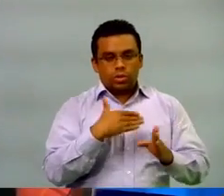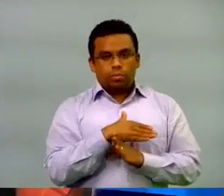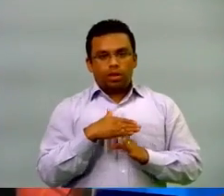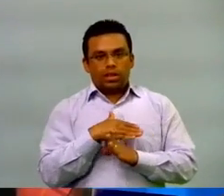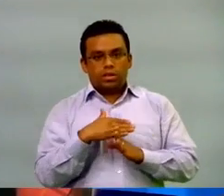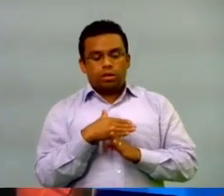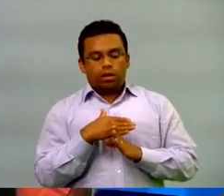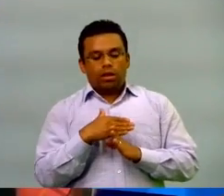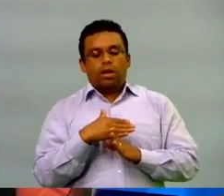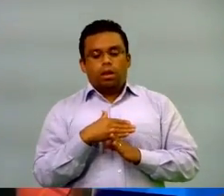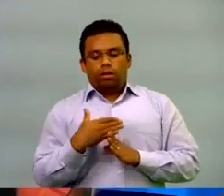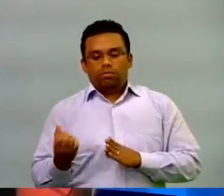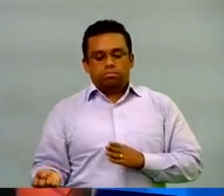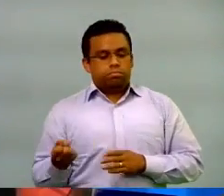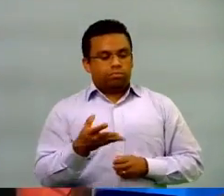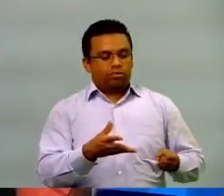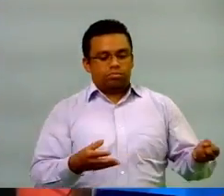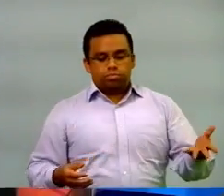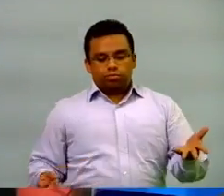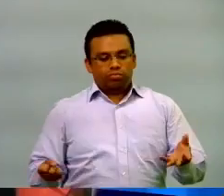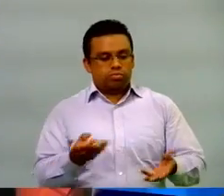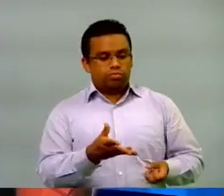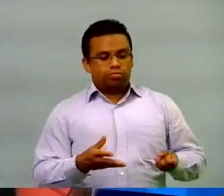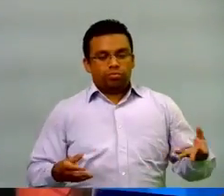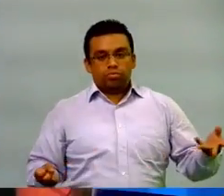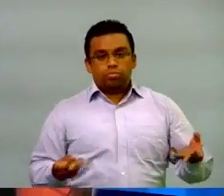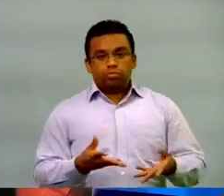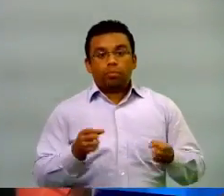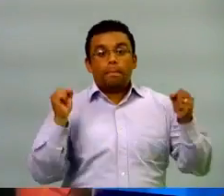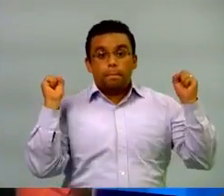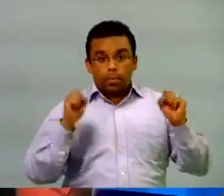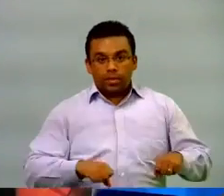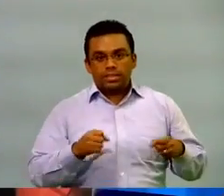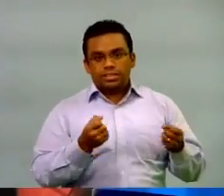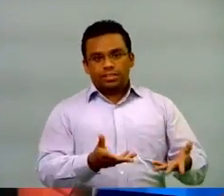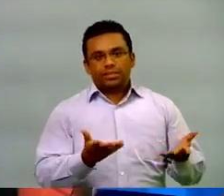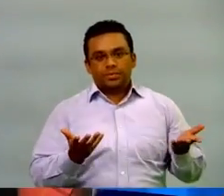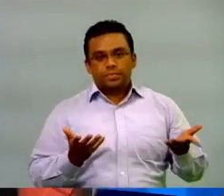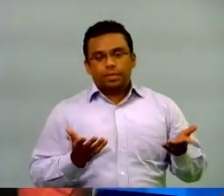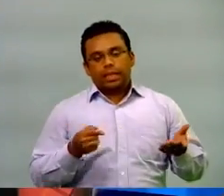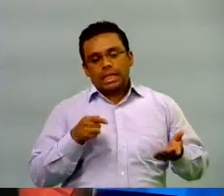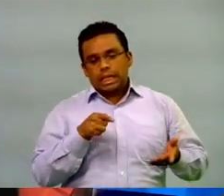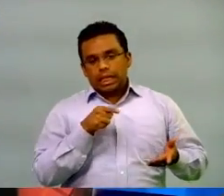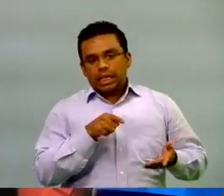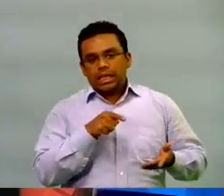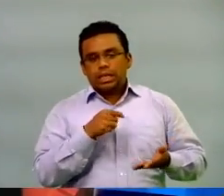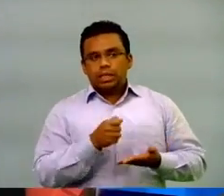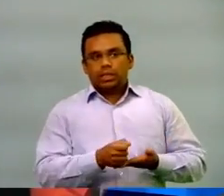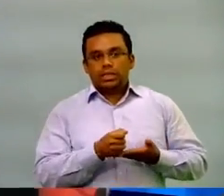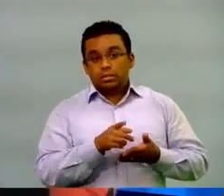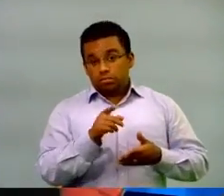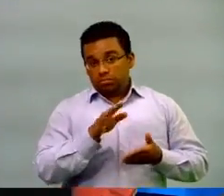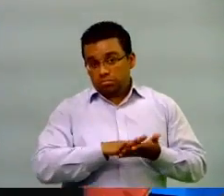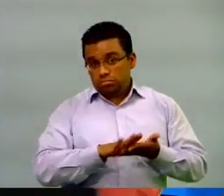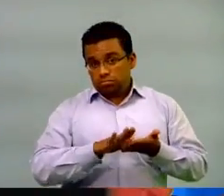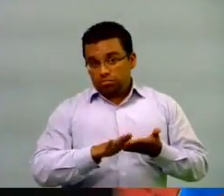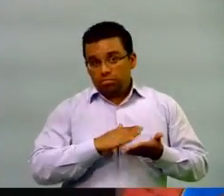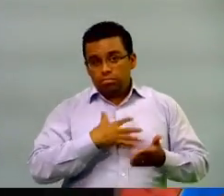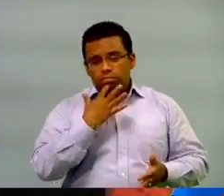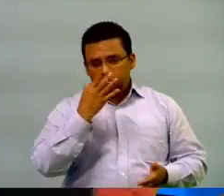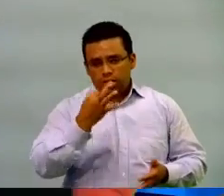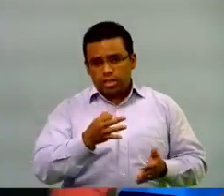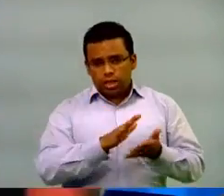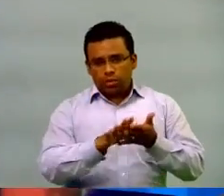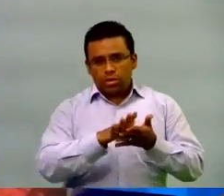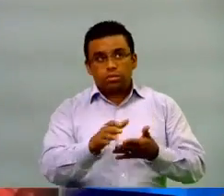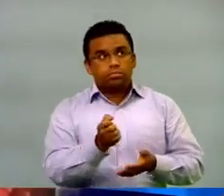calidad sostenible en toda la educación colombiana. Entonces, no sé si me permites, te cuento algunos testimonios preciosos porque